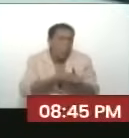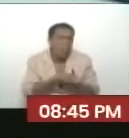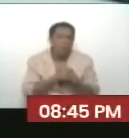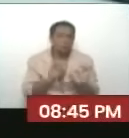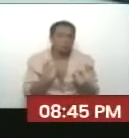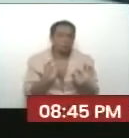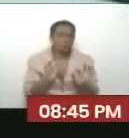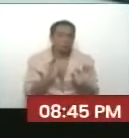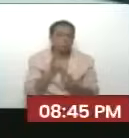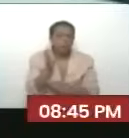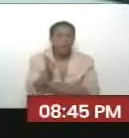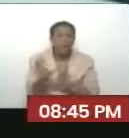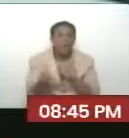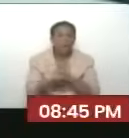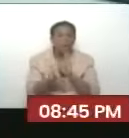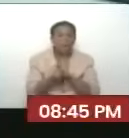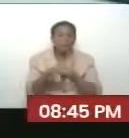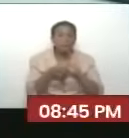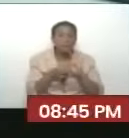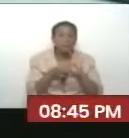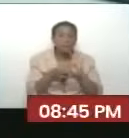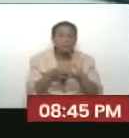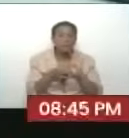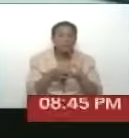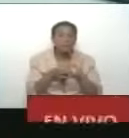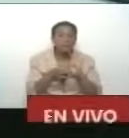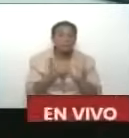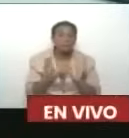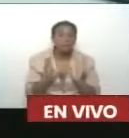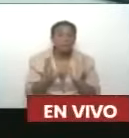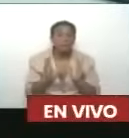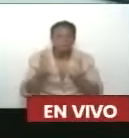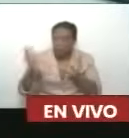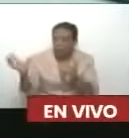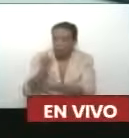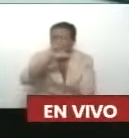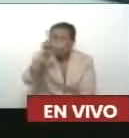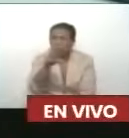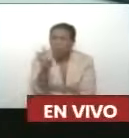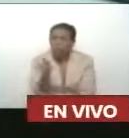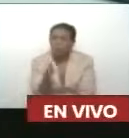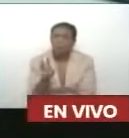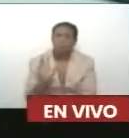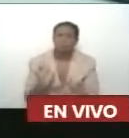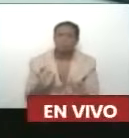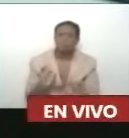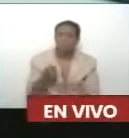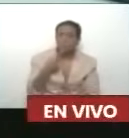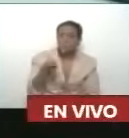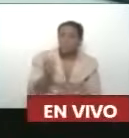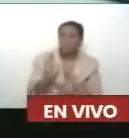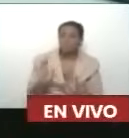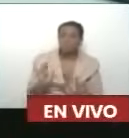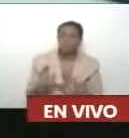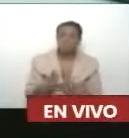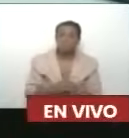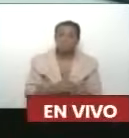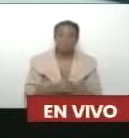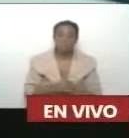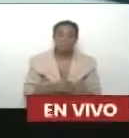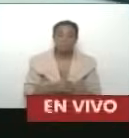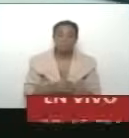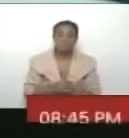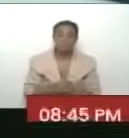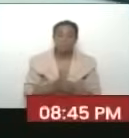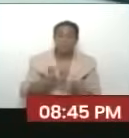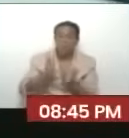en base a la ley nacional e internacional para la recuperación de la Guayana Esequiba. robada